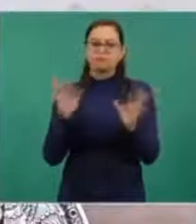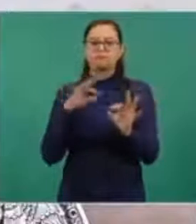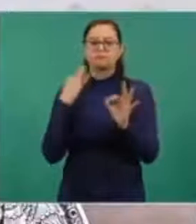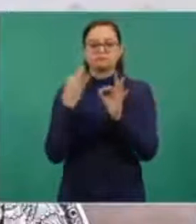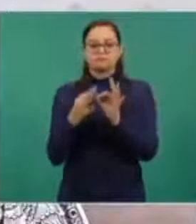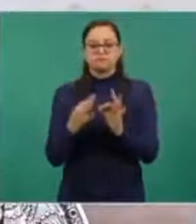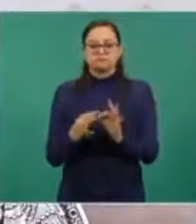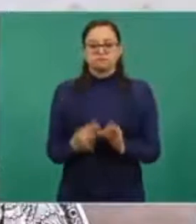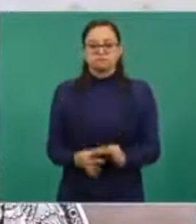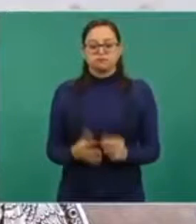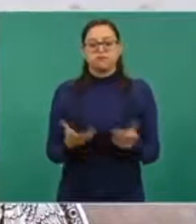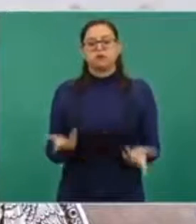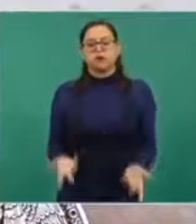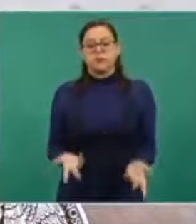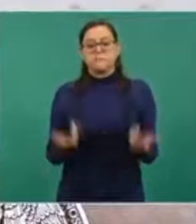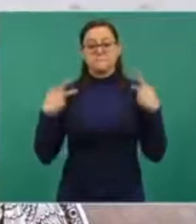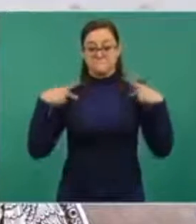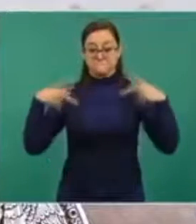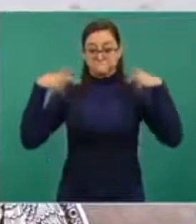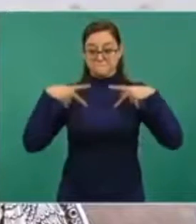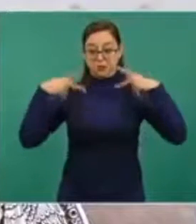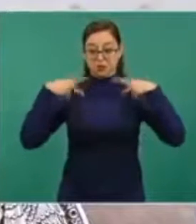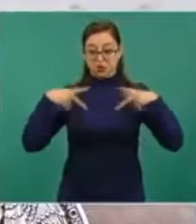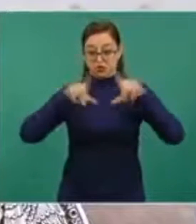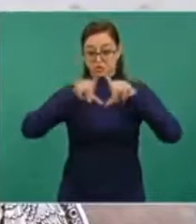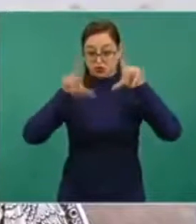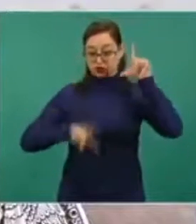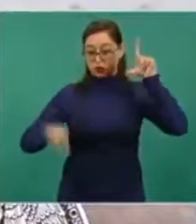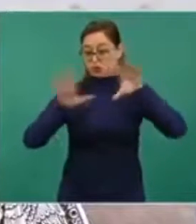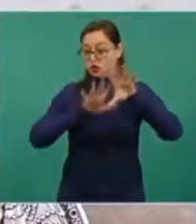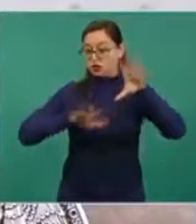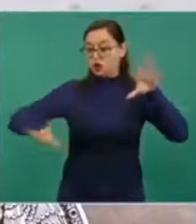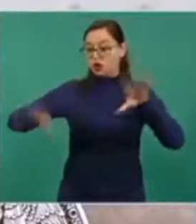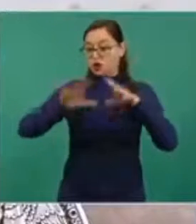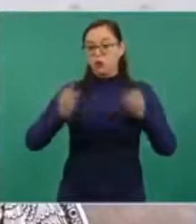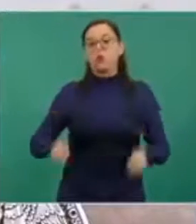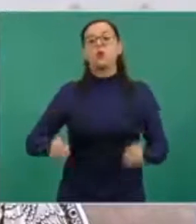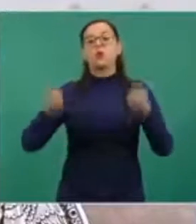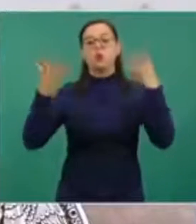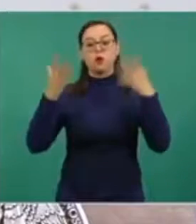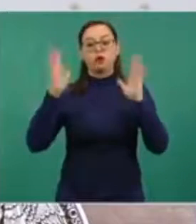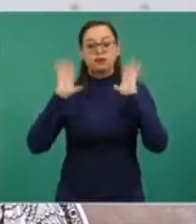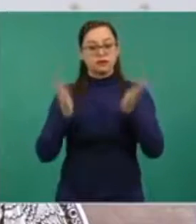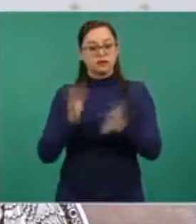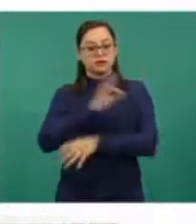que representa casi 76 millones de personas,